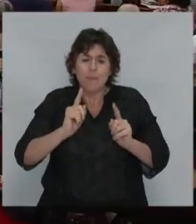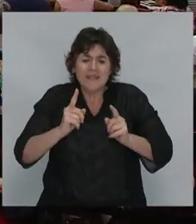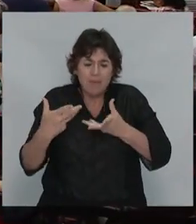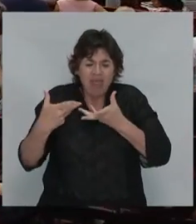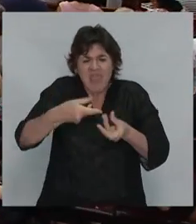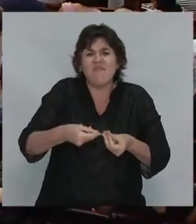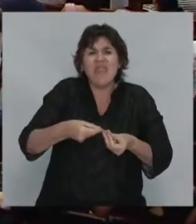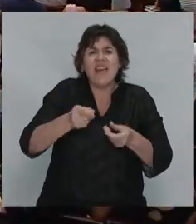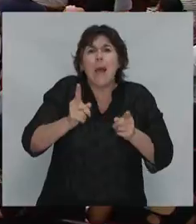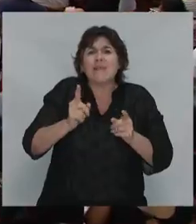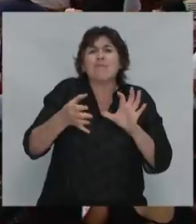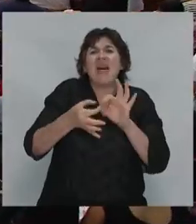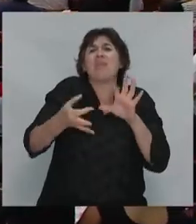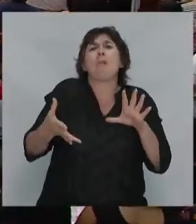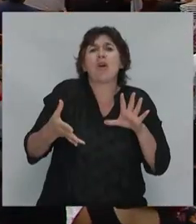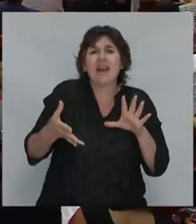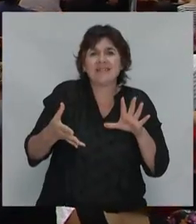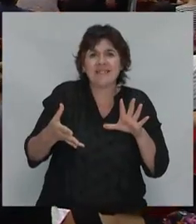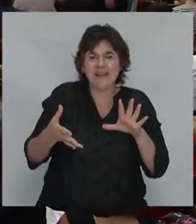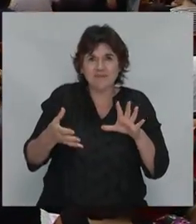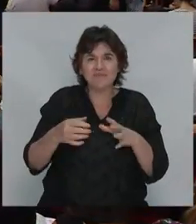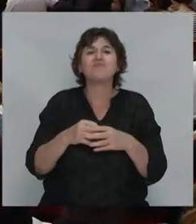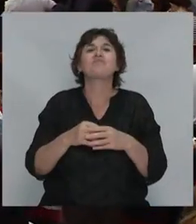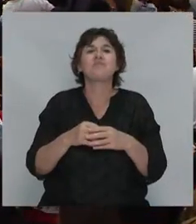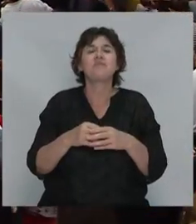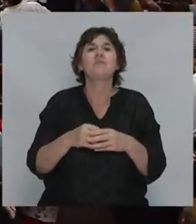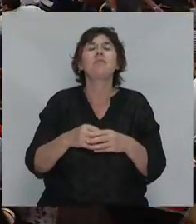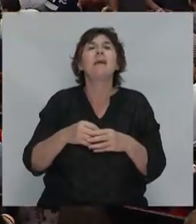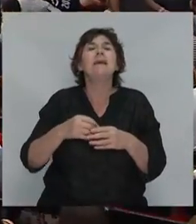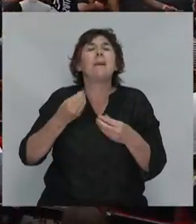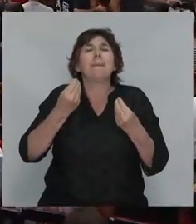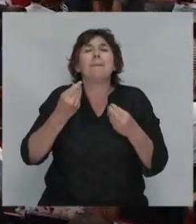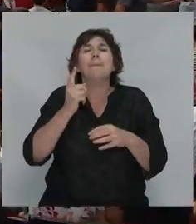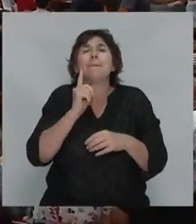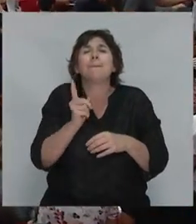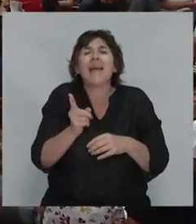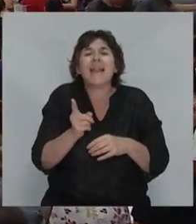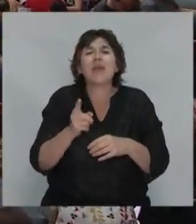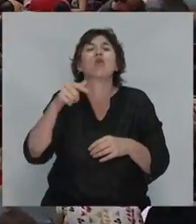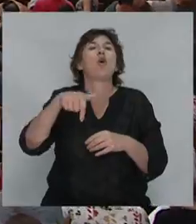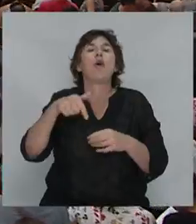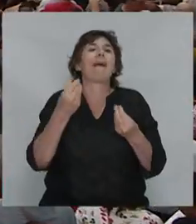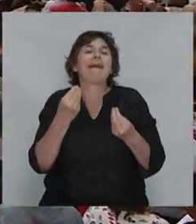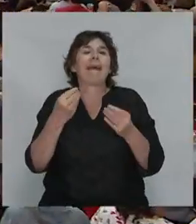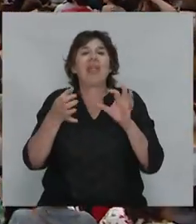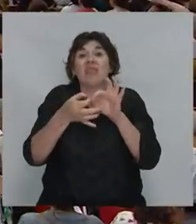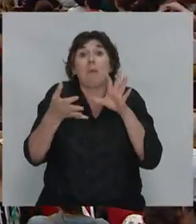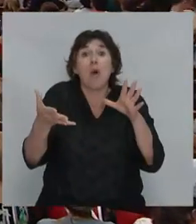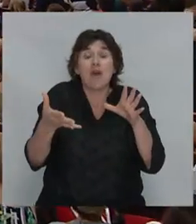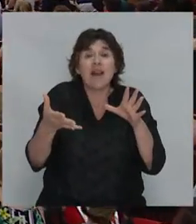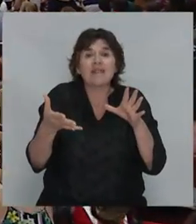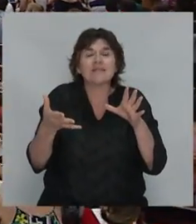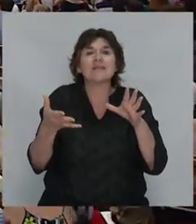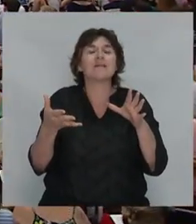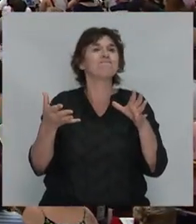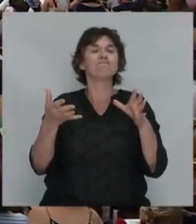uno de los grandes peligros de la democracia hoy es que la democracia no tiene